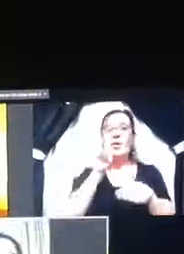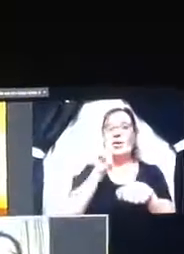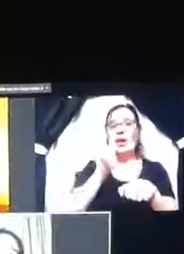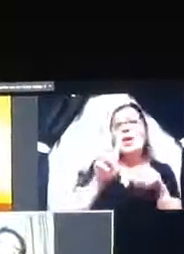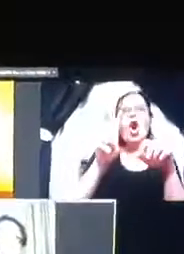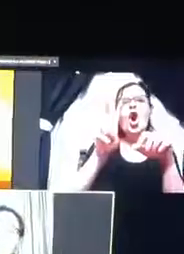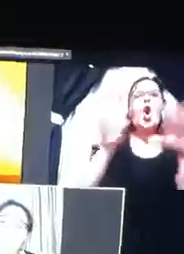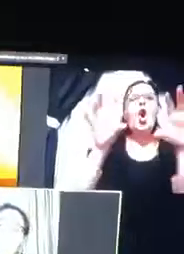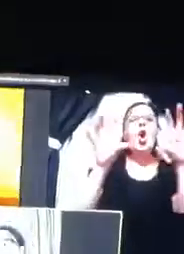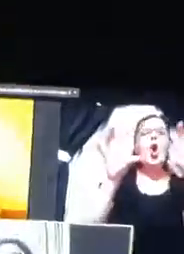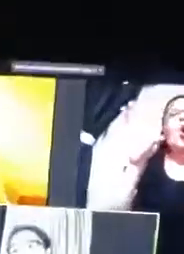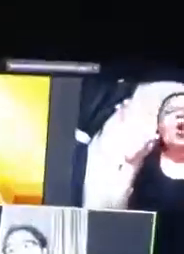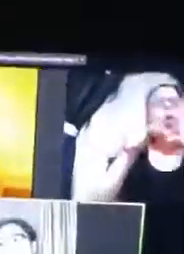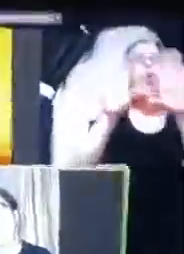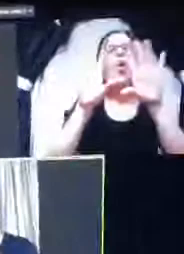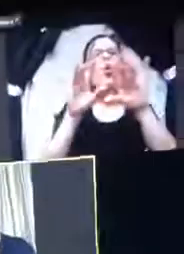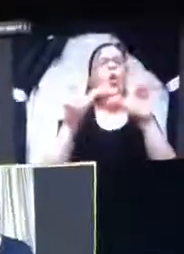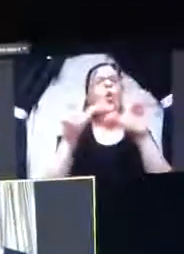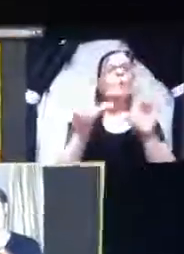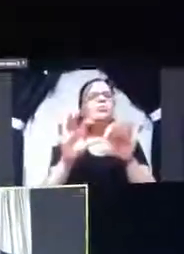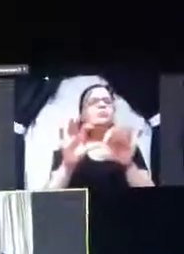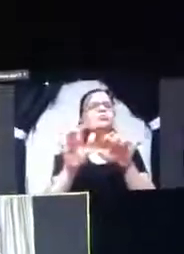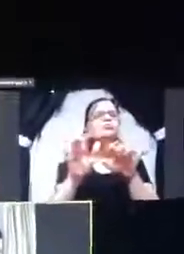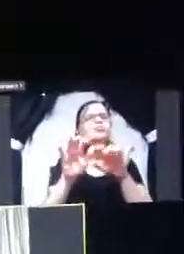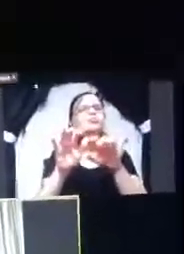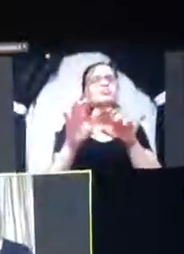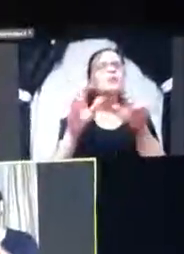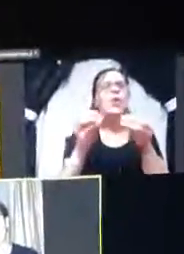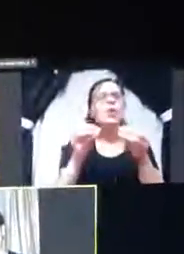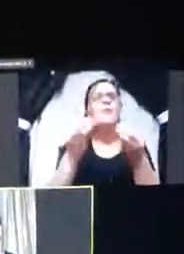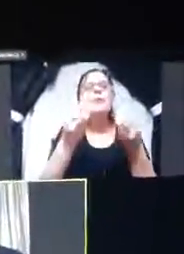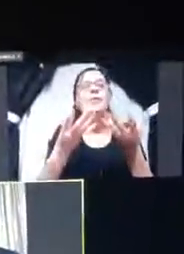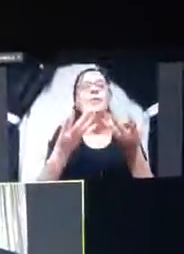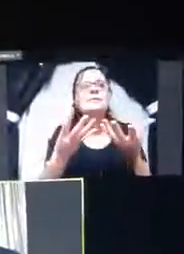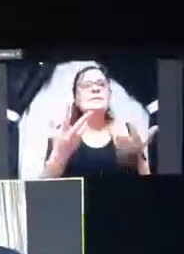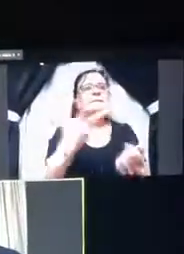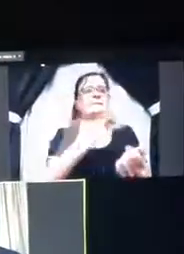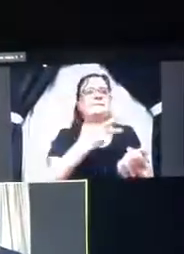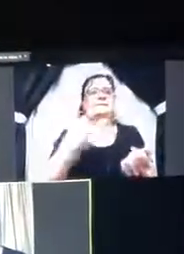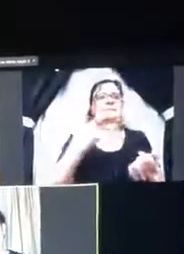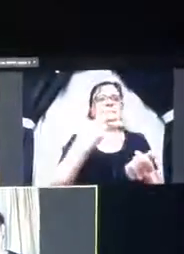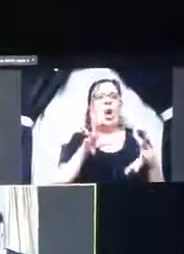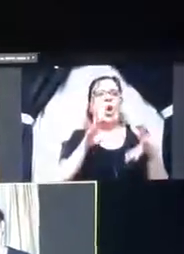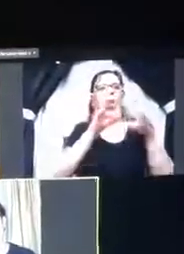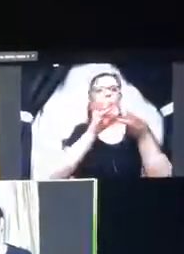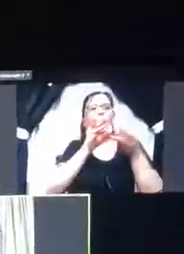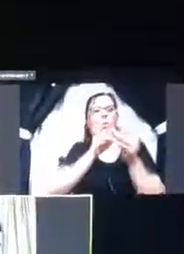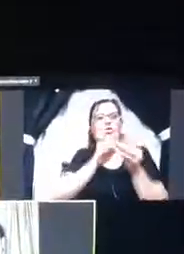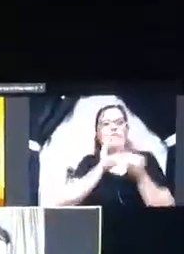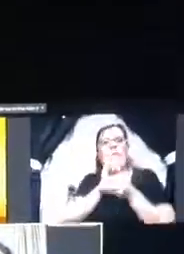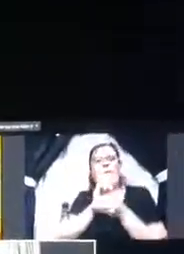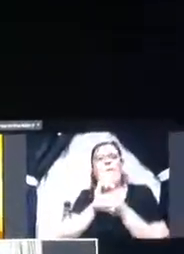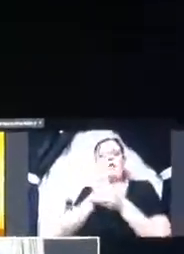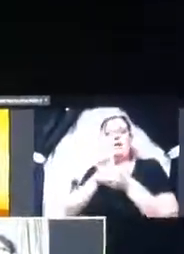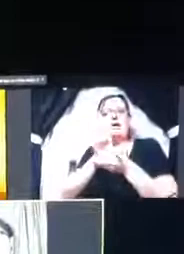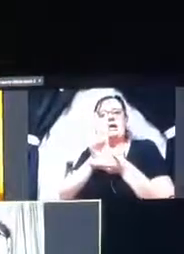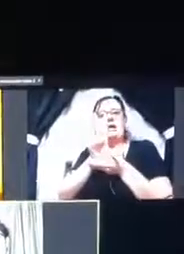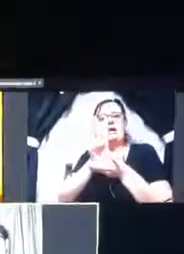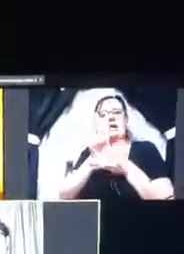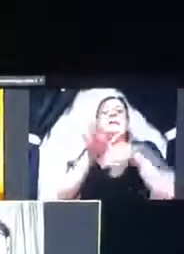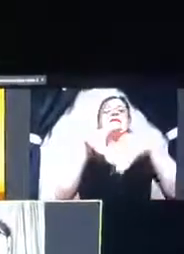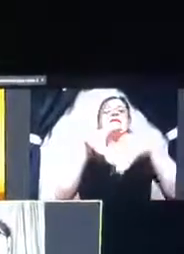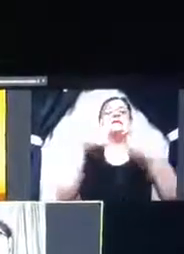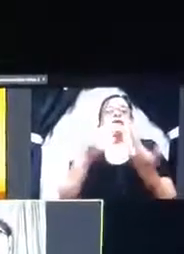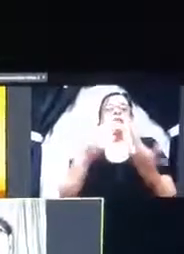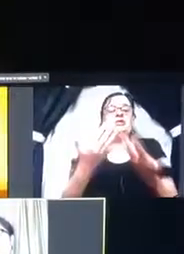Fue la única forma que encontramos para poder transmitir en simultáneo nosotras tres, sin necesidad que tengan